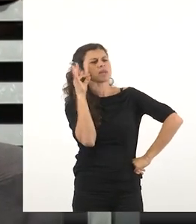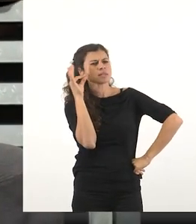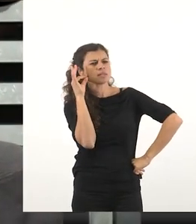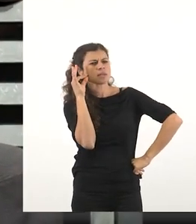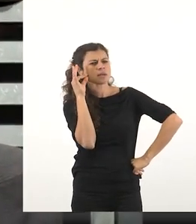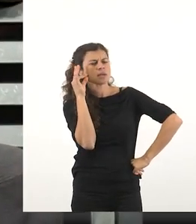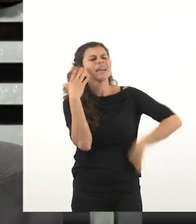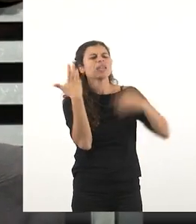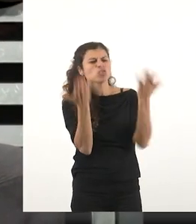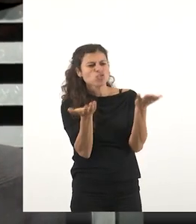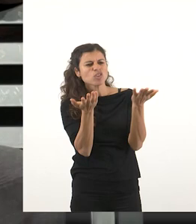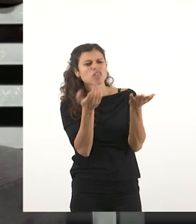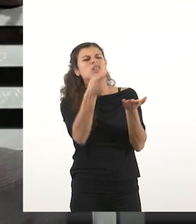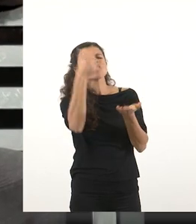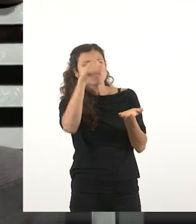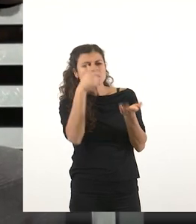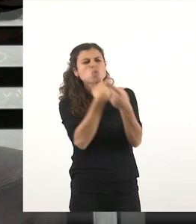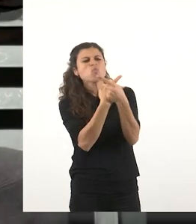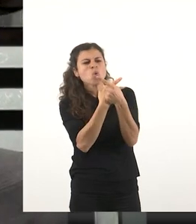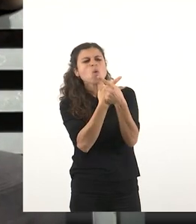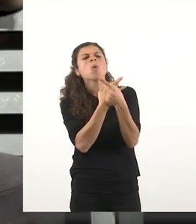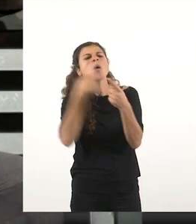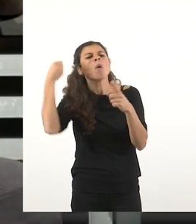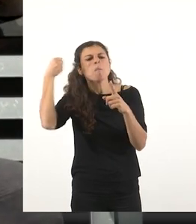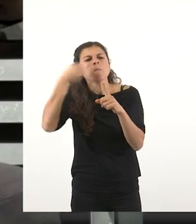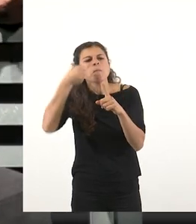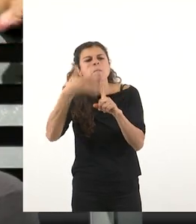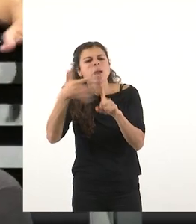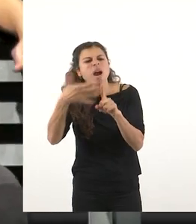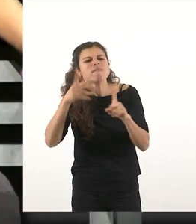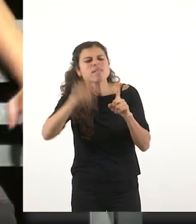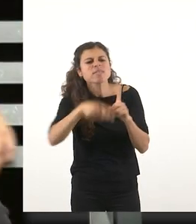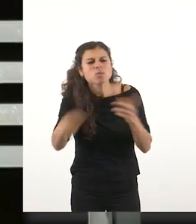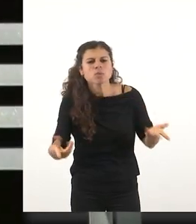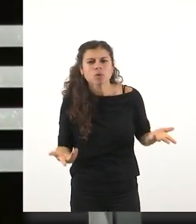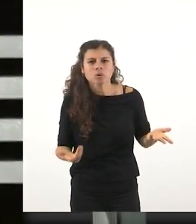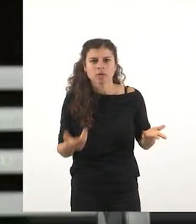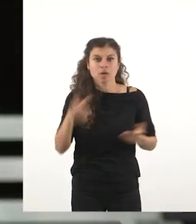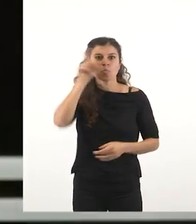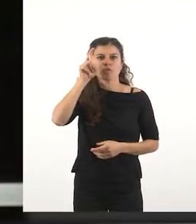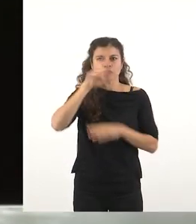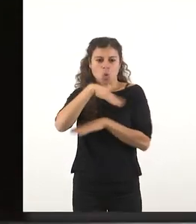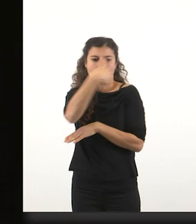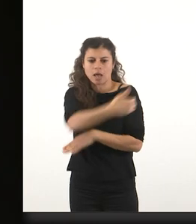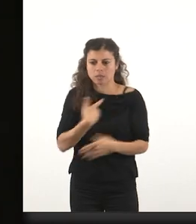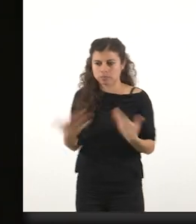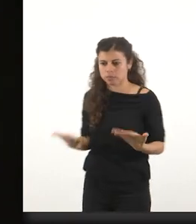el tío Isin, su novio Isin, ¿le pegaba usted paliza o no le pegaba? Y el profesor que está en la suya,